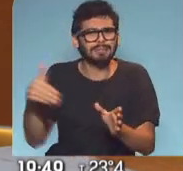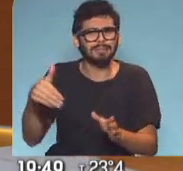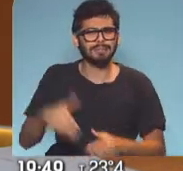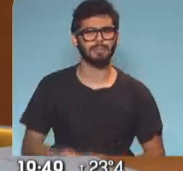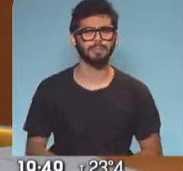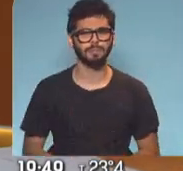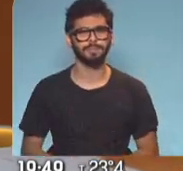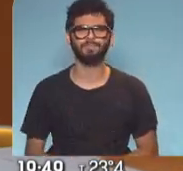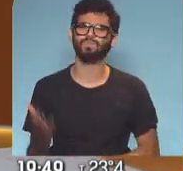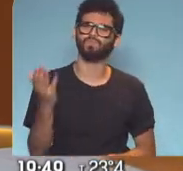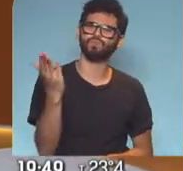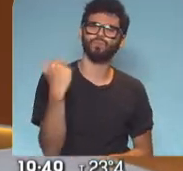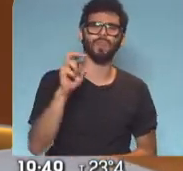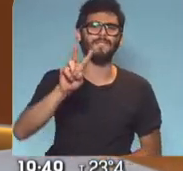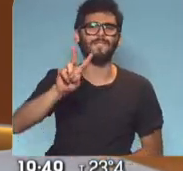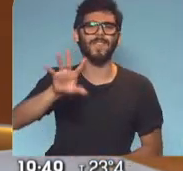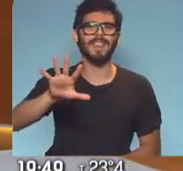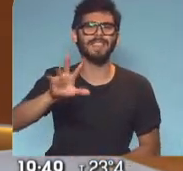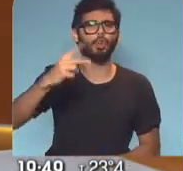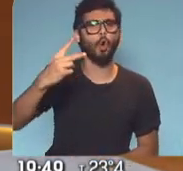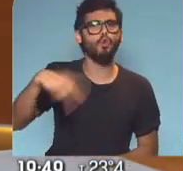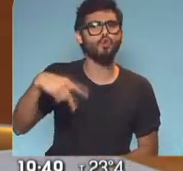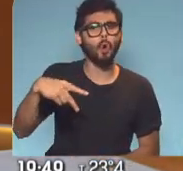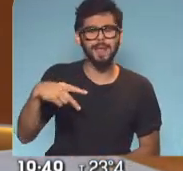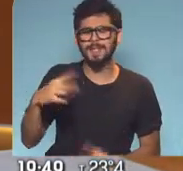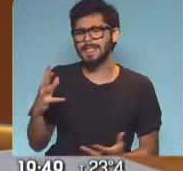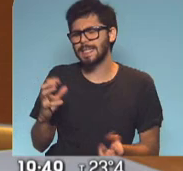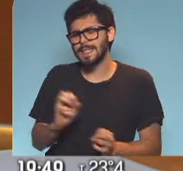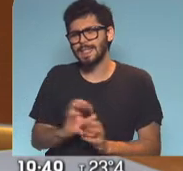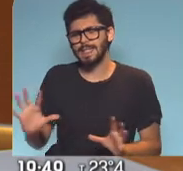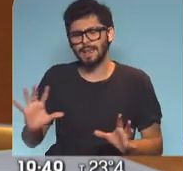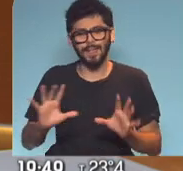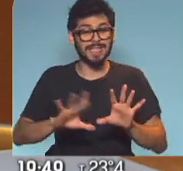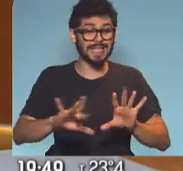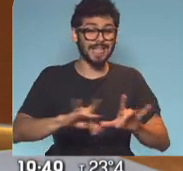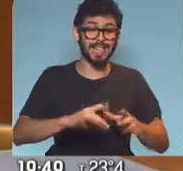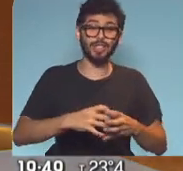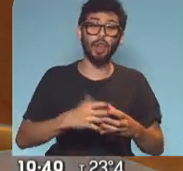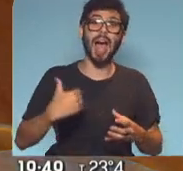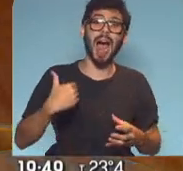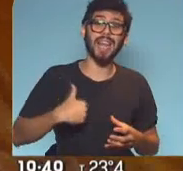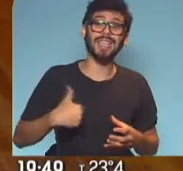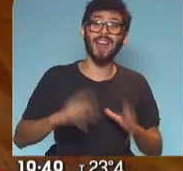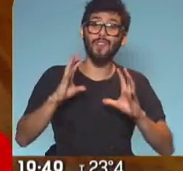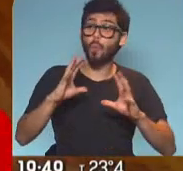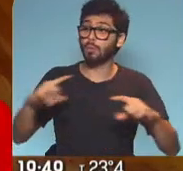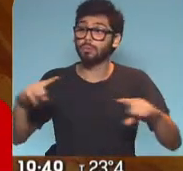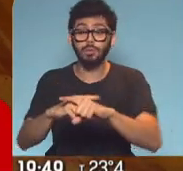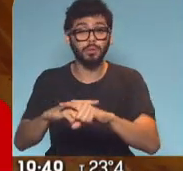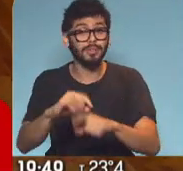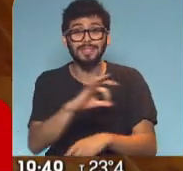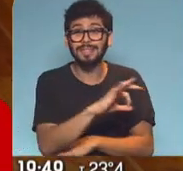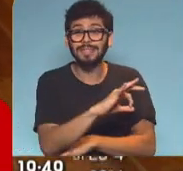De aquel horrible 25 de noviembre pasado, ninguna selección argentina de fútbol había jugado, Pablo.